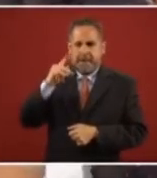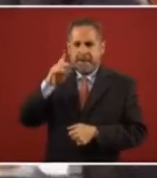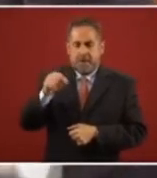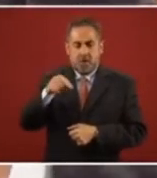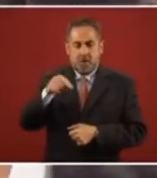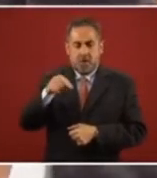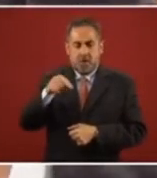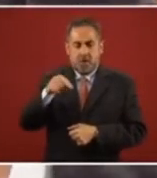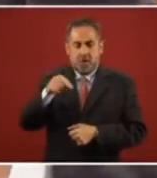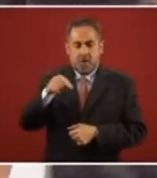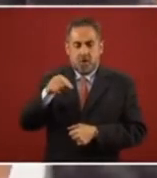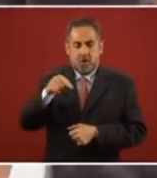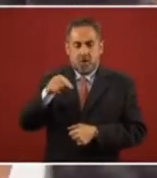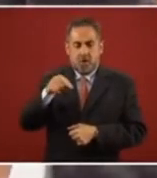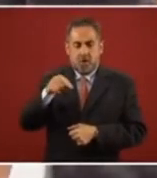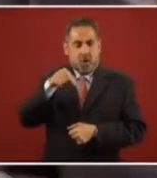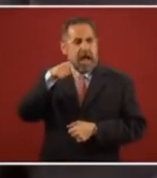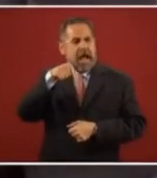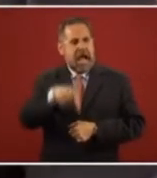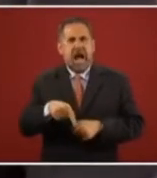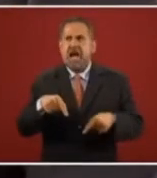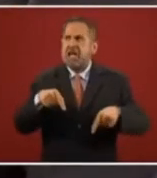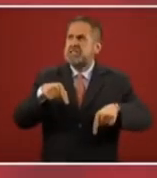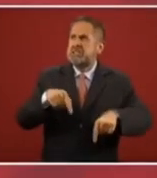en dios quiera